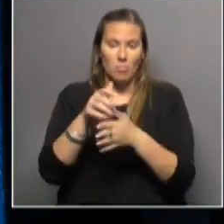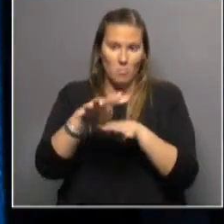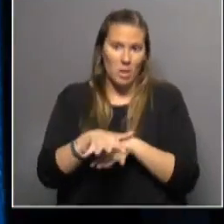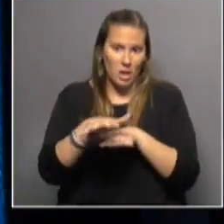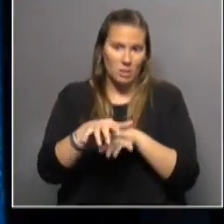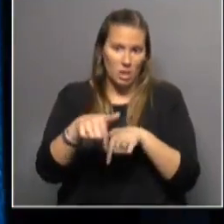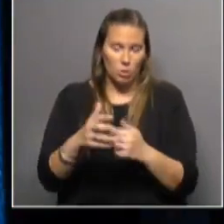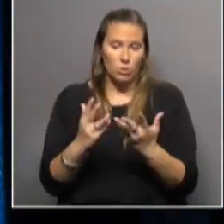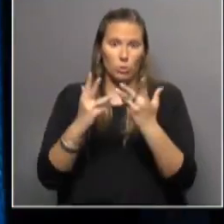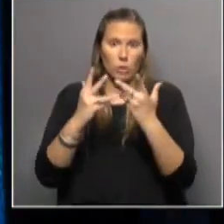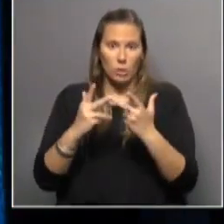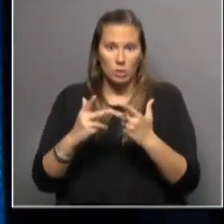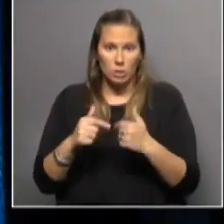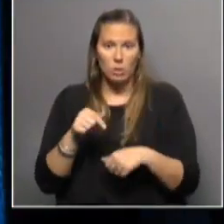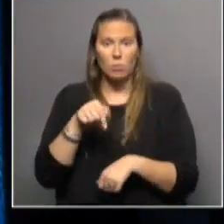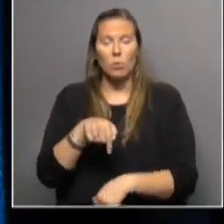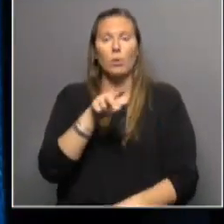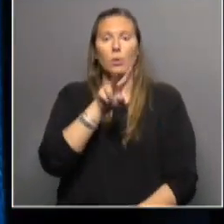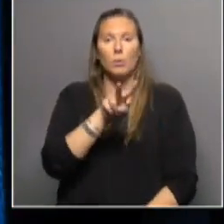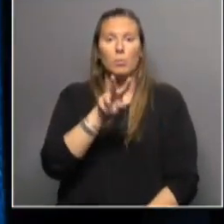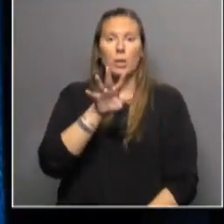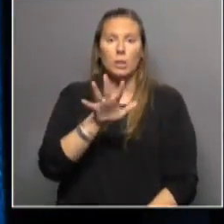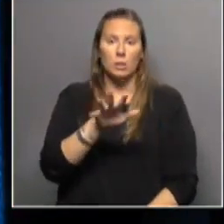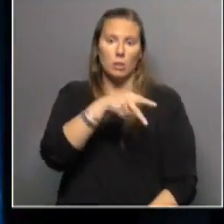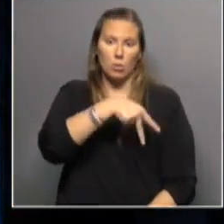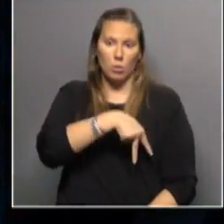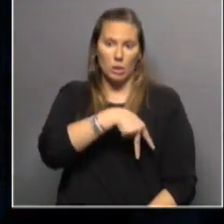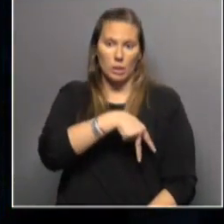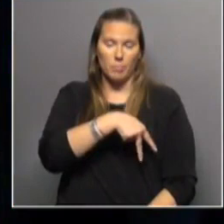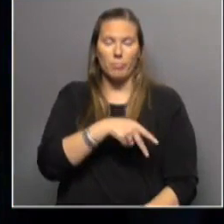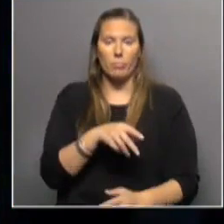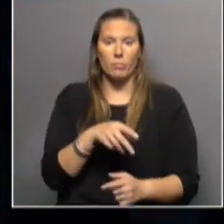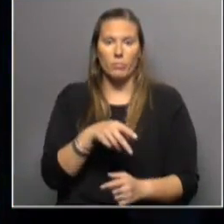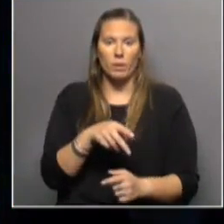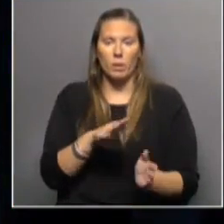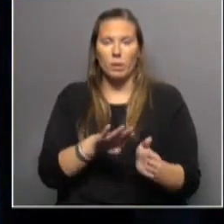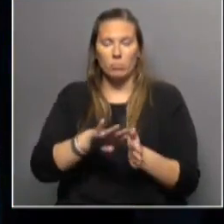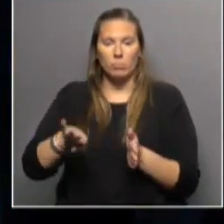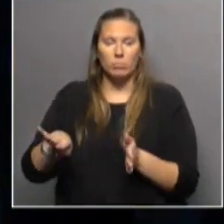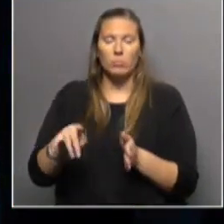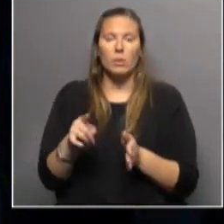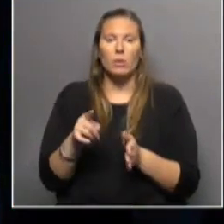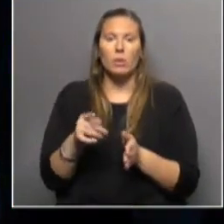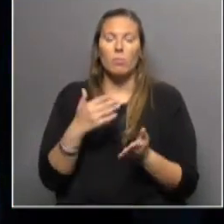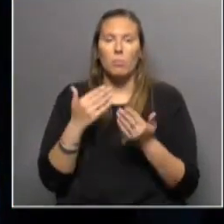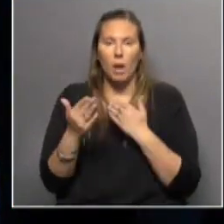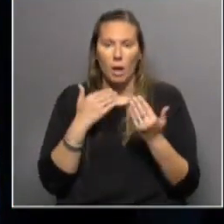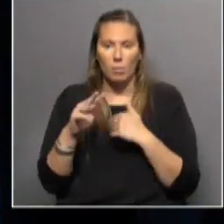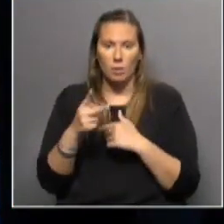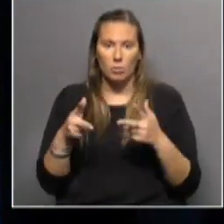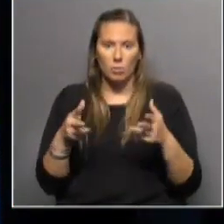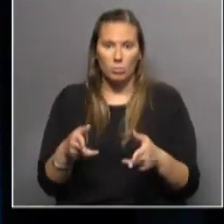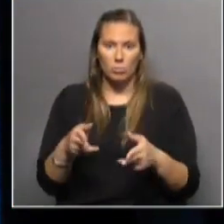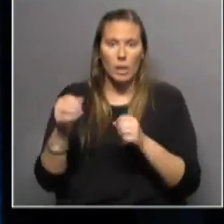organizando para hoy 25N. Por otro lado, en el segundo bloque vamos a estar conversando con la